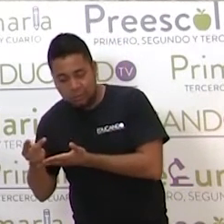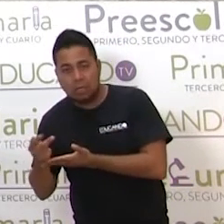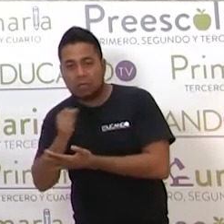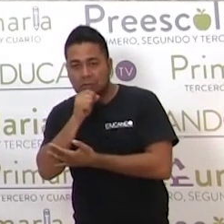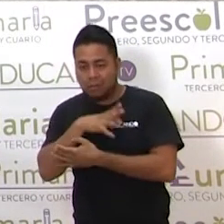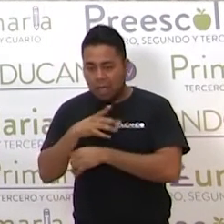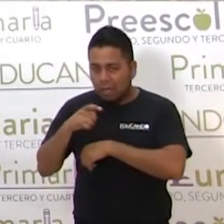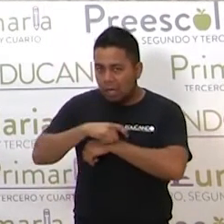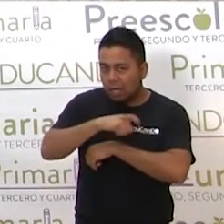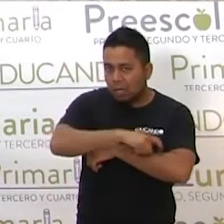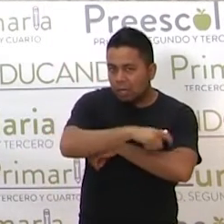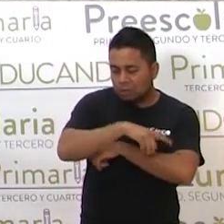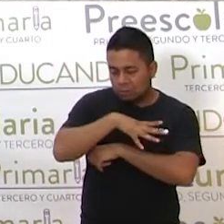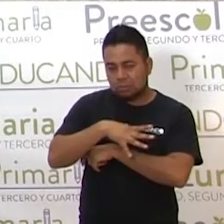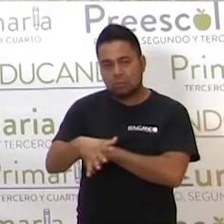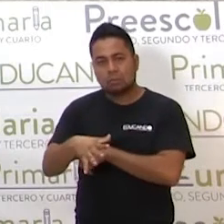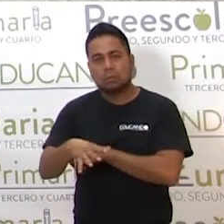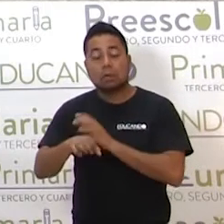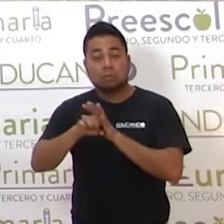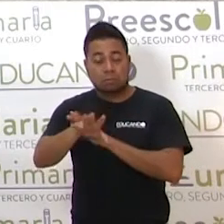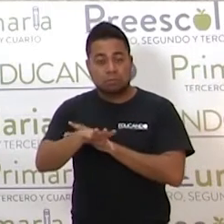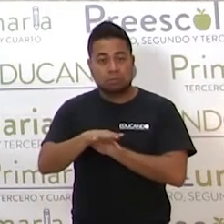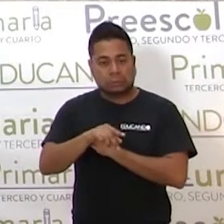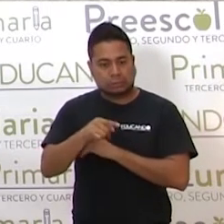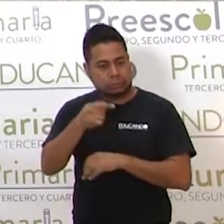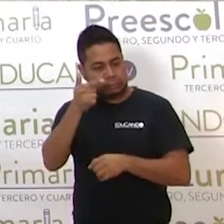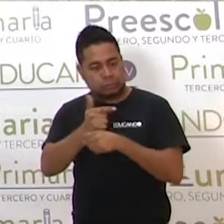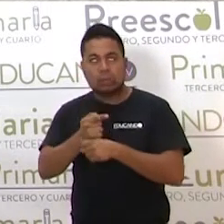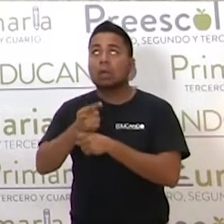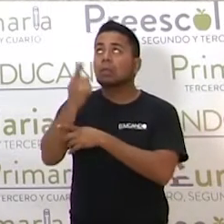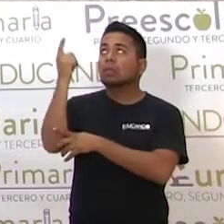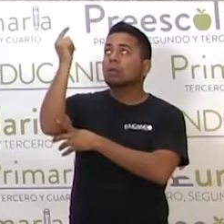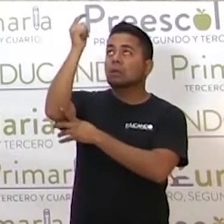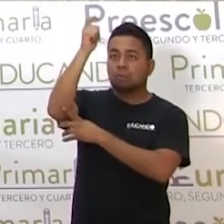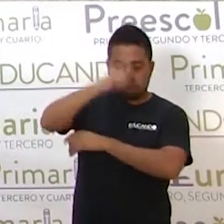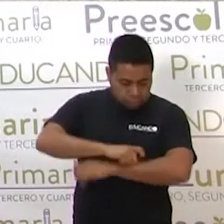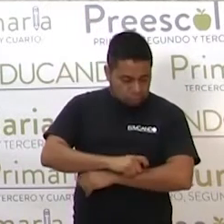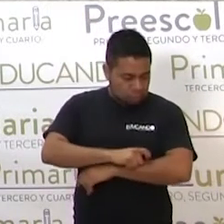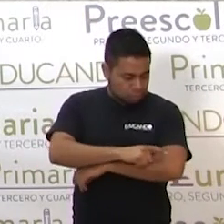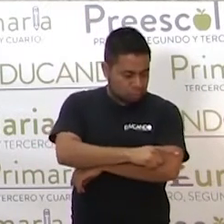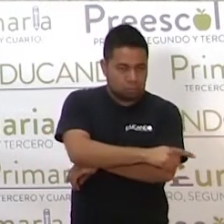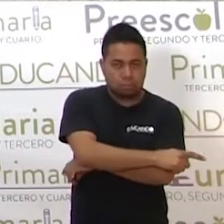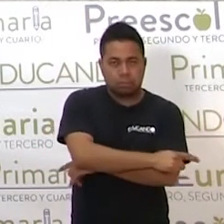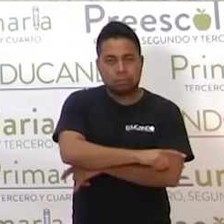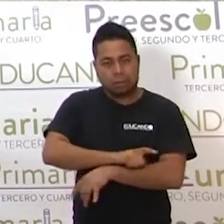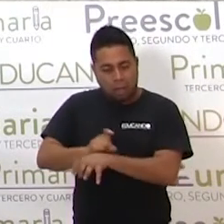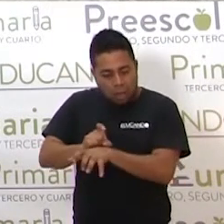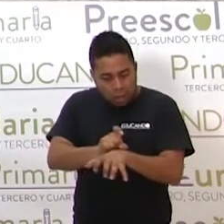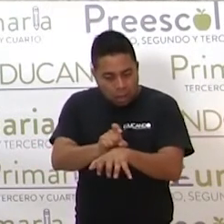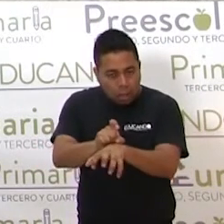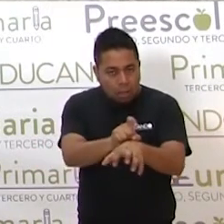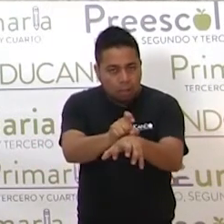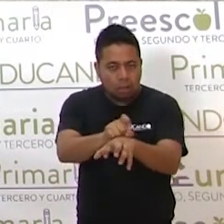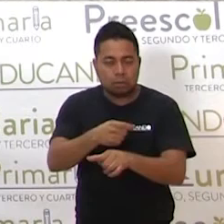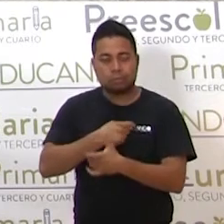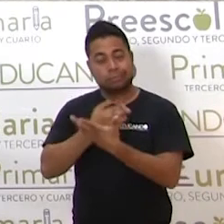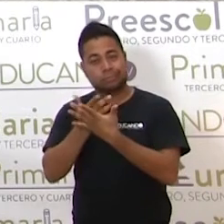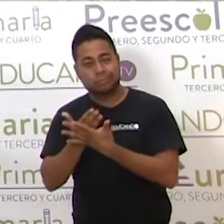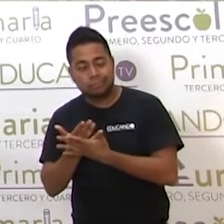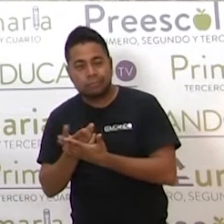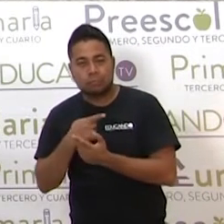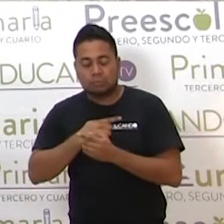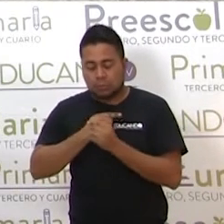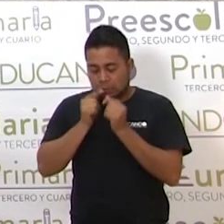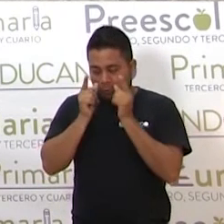hay alacranes. Cada rato se dejan caer del techo y uno tiene que esperar sin resollar a que ellos hagan su